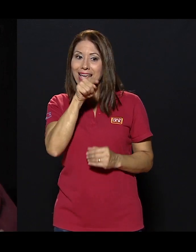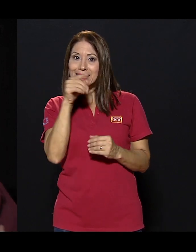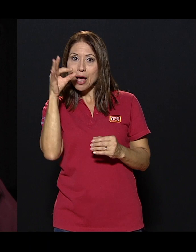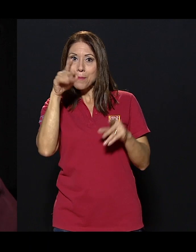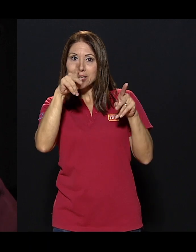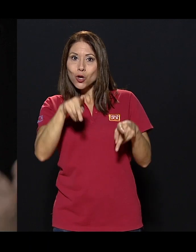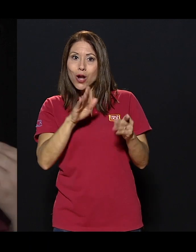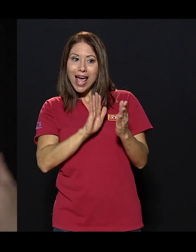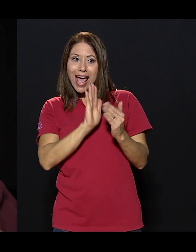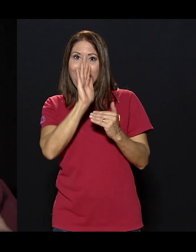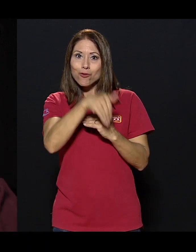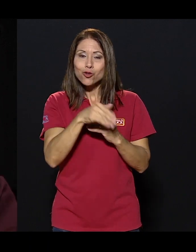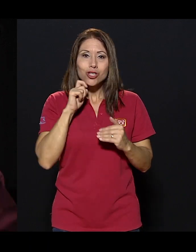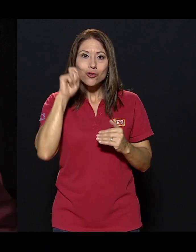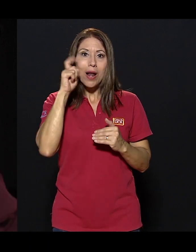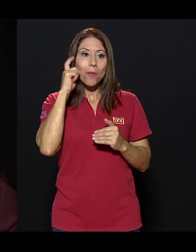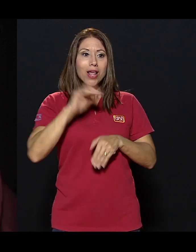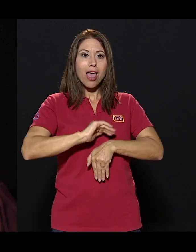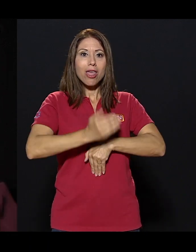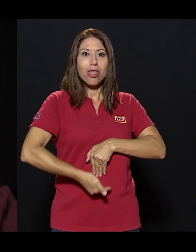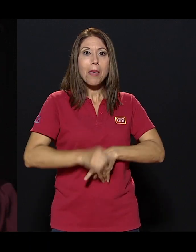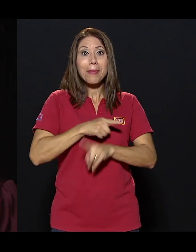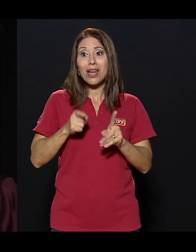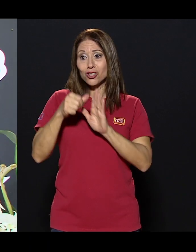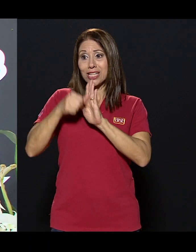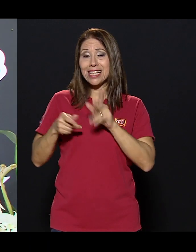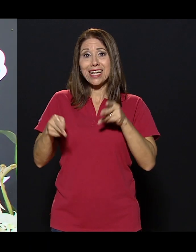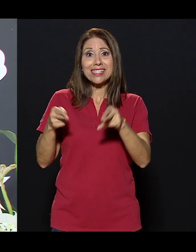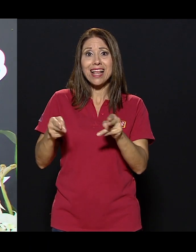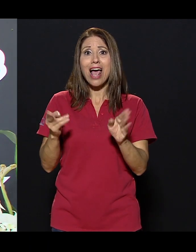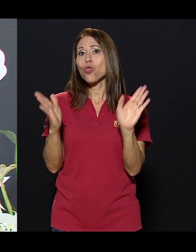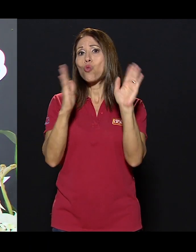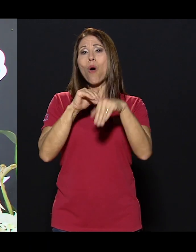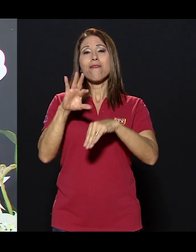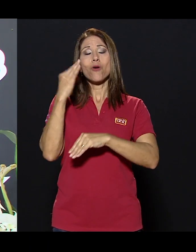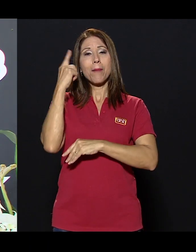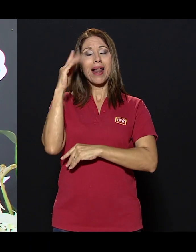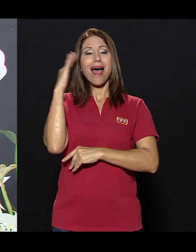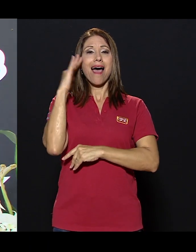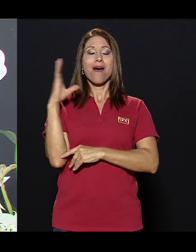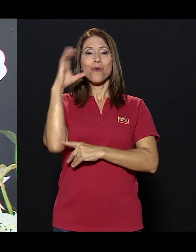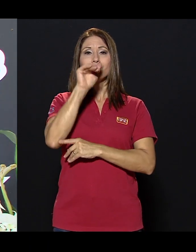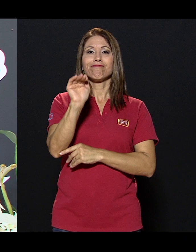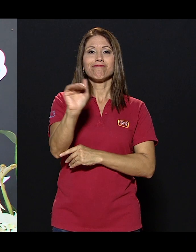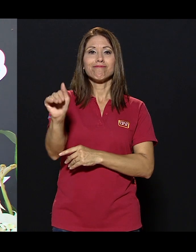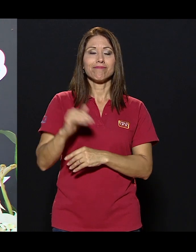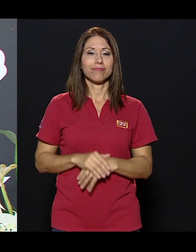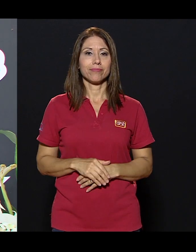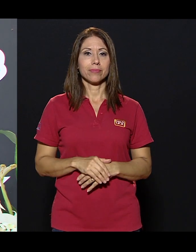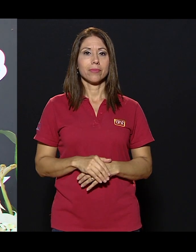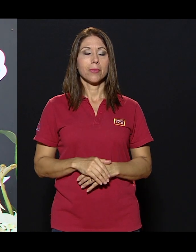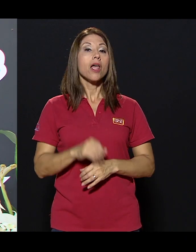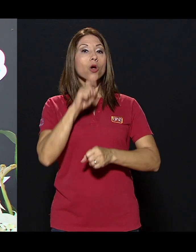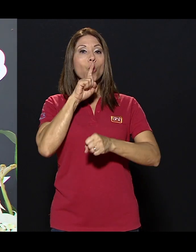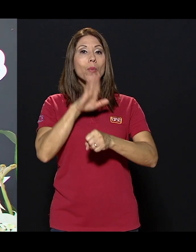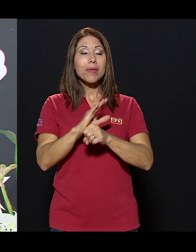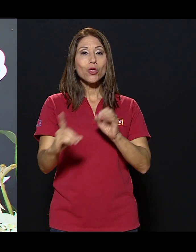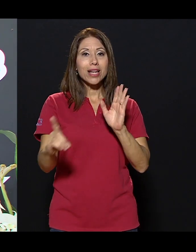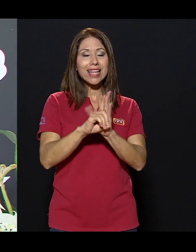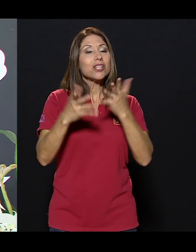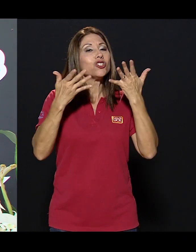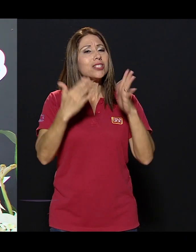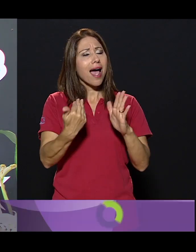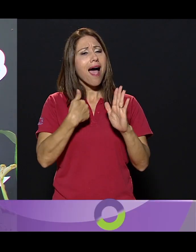un embarazo, si esterilizan a las chicas ya no hay nada que lo alerte. En el ámbito del cumplimiento de los derechos, como ya existen